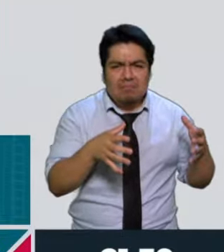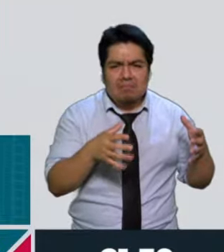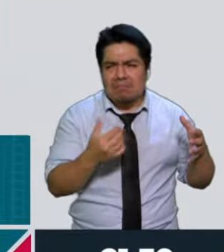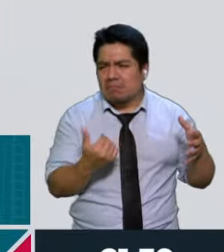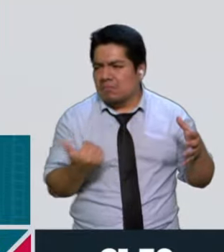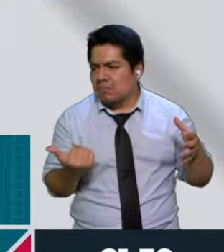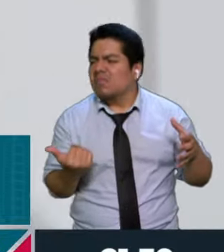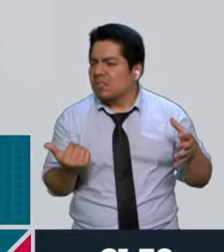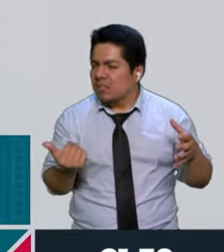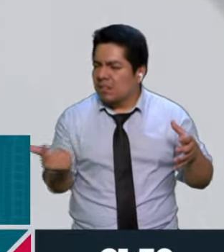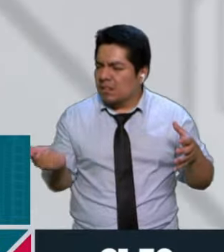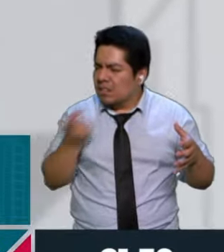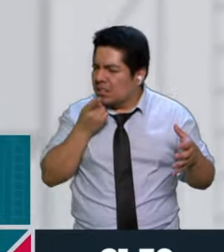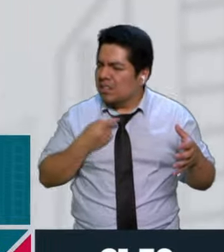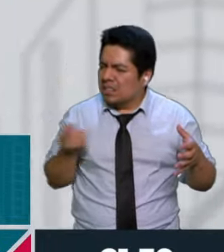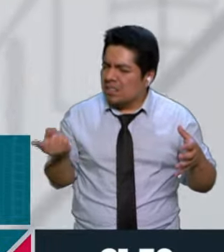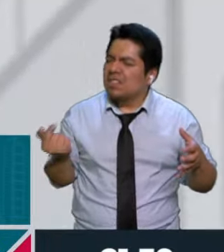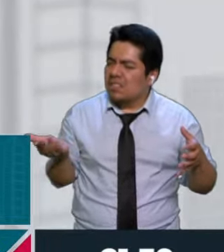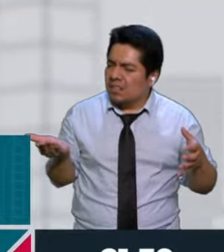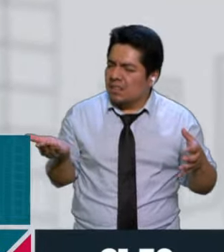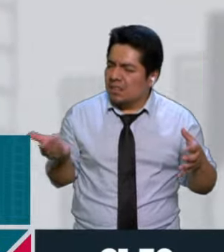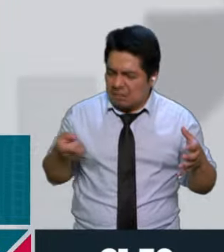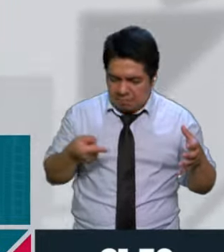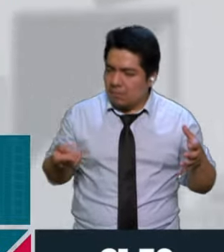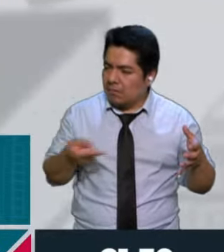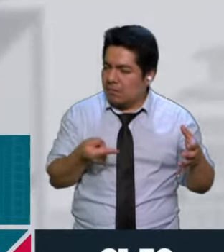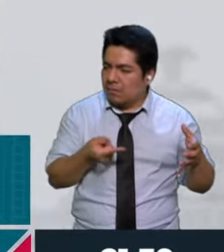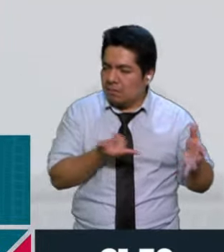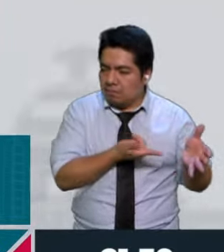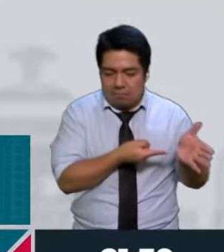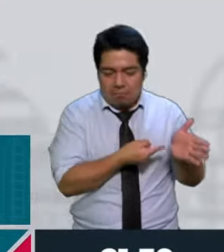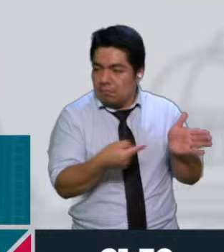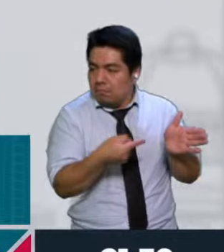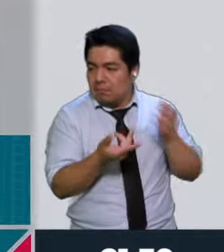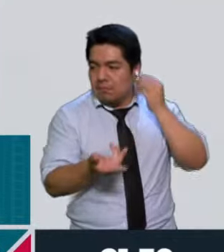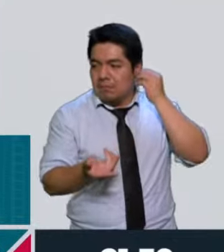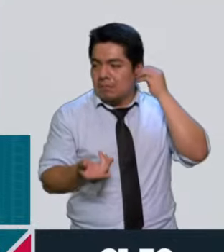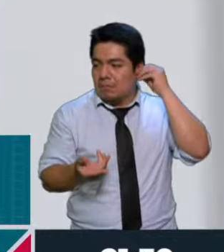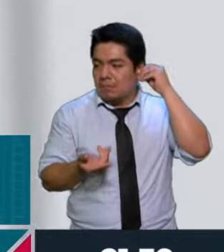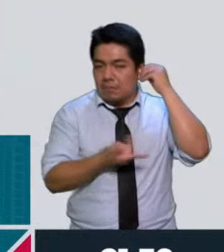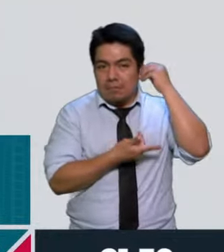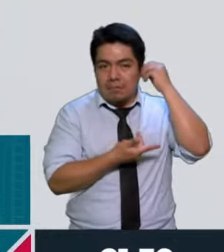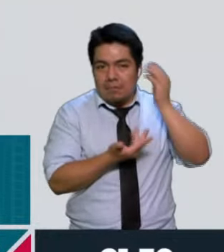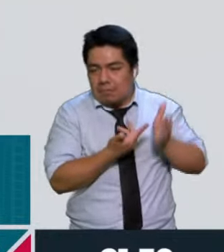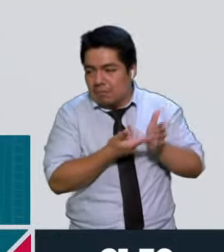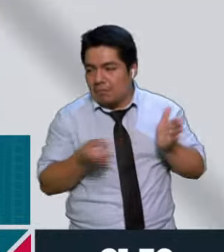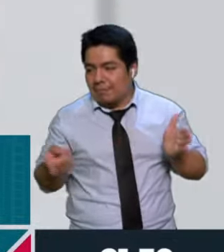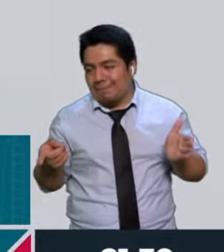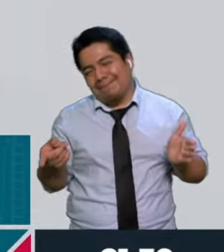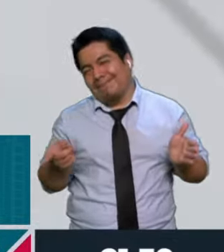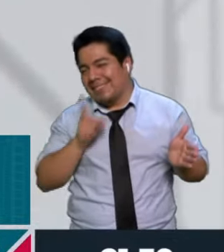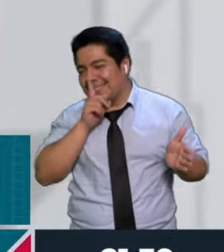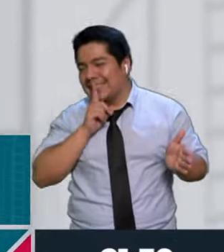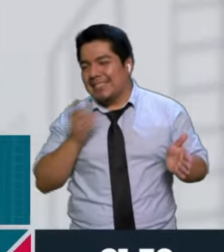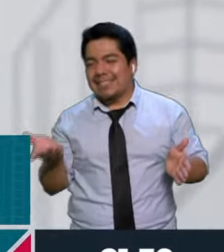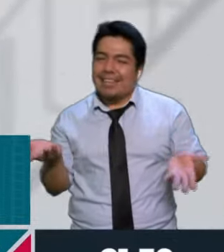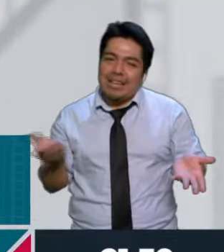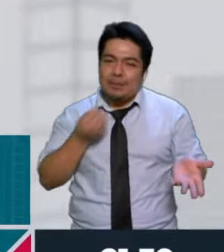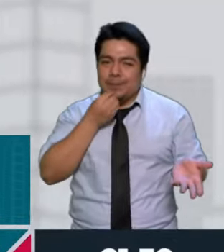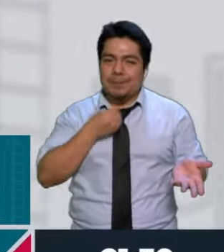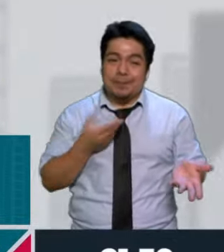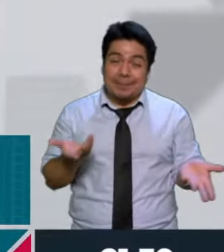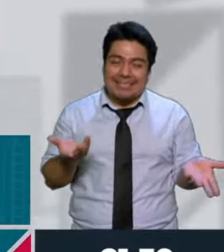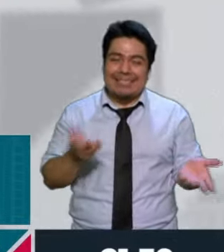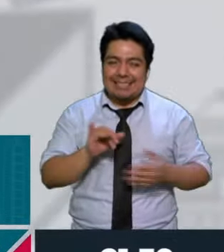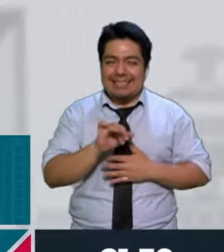que dijeron los agoreros del desastre se ha cumplido porque, como vemos, como la realidad nos lo muestra, pues eran mentiras, María José. Así fue y